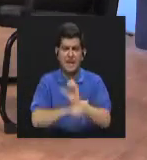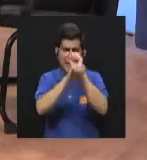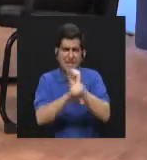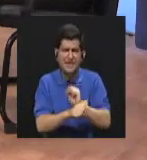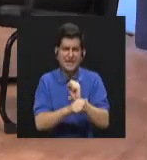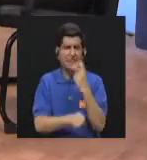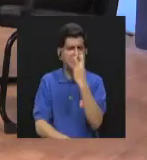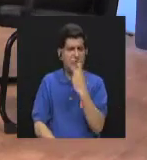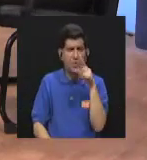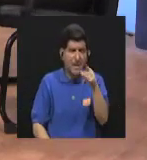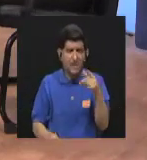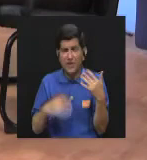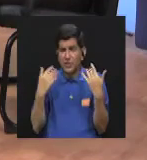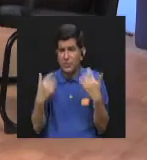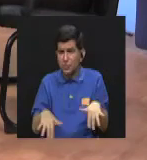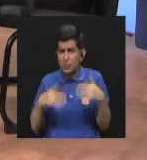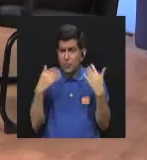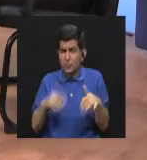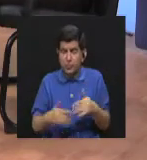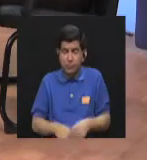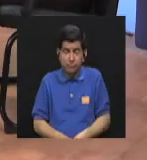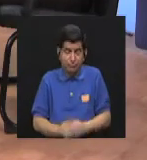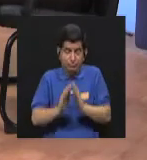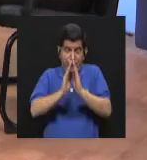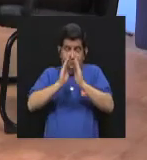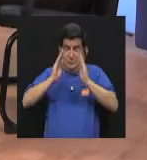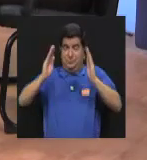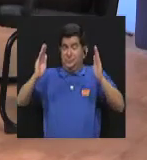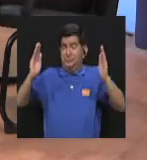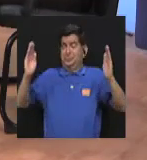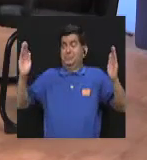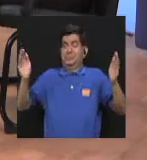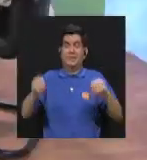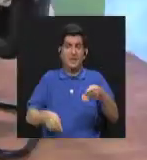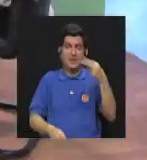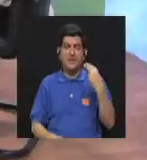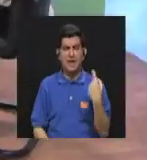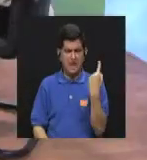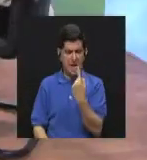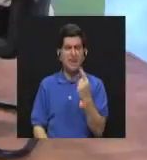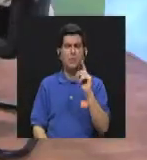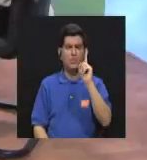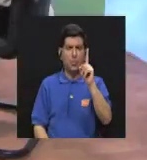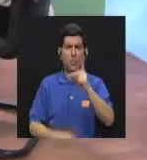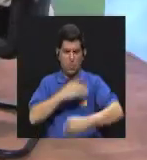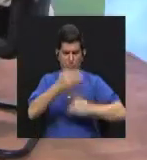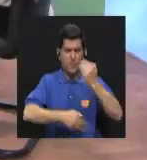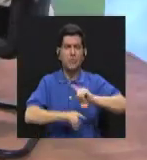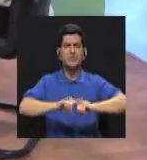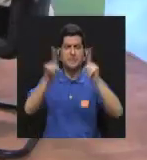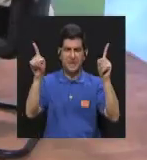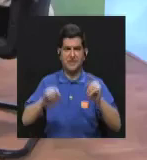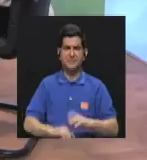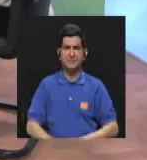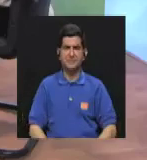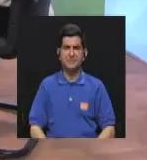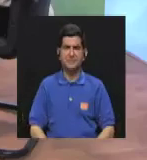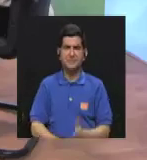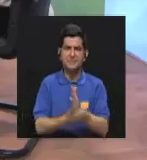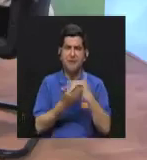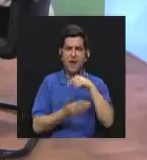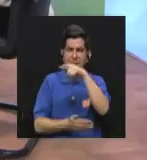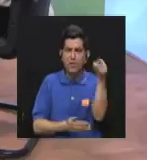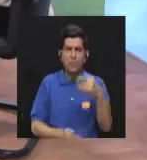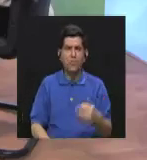de ellos ha de ser pues incalculable, digamos, ha de haber muchísimas historias. Y cada uno vivió un proceso diferente. Hubo algunos de